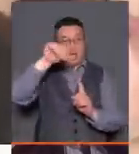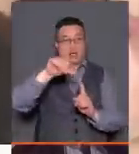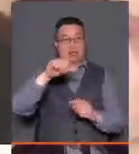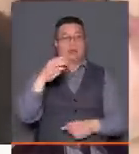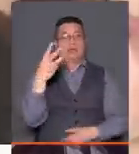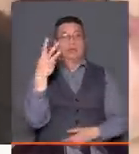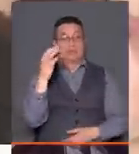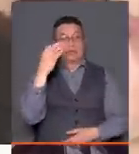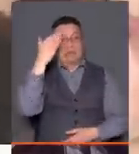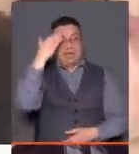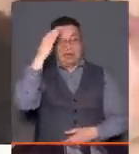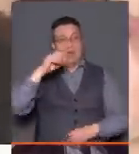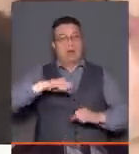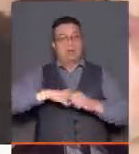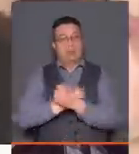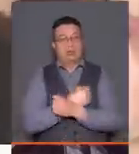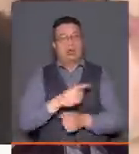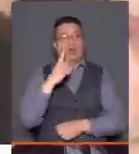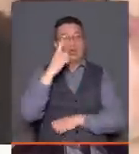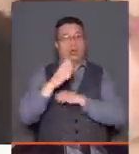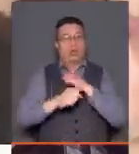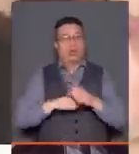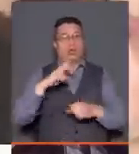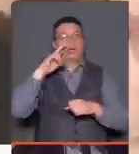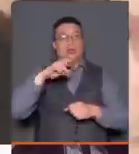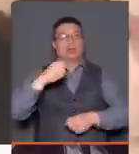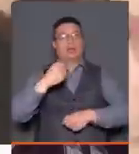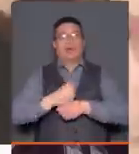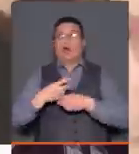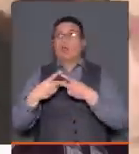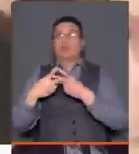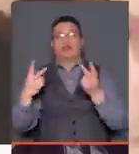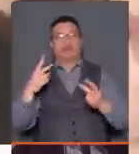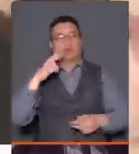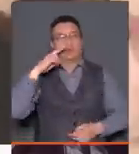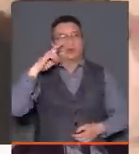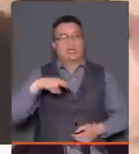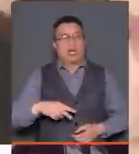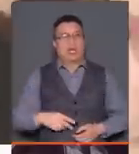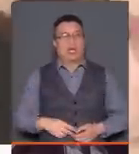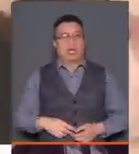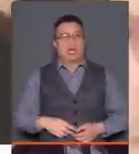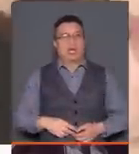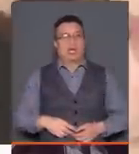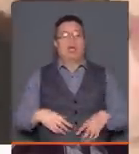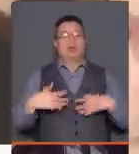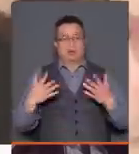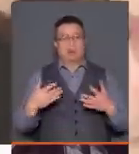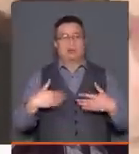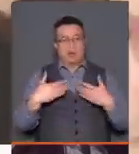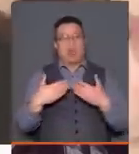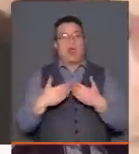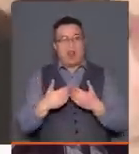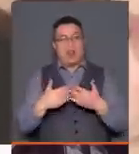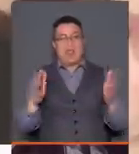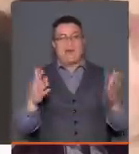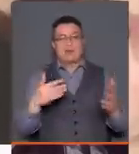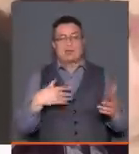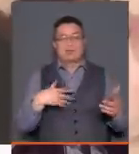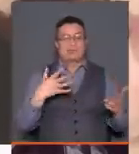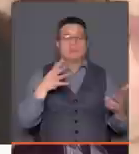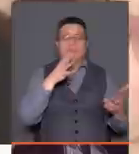30 días de presidio más un año sin cargos públicos y que se entrega la libertad y no sé